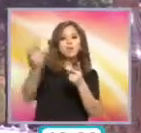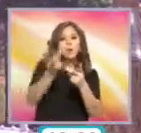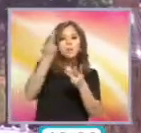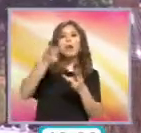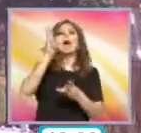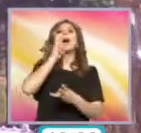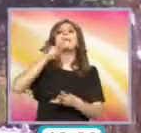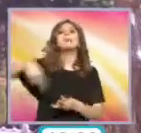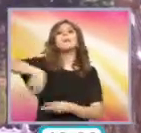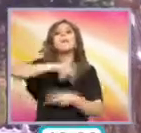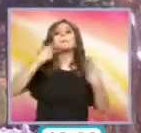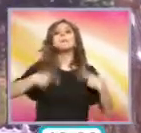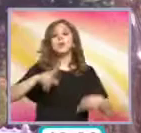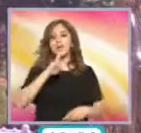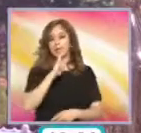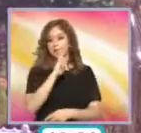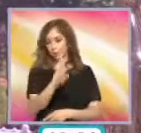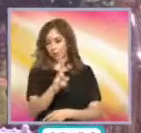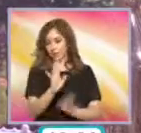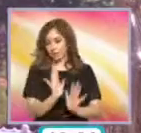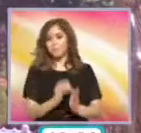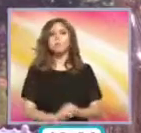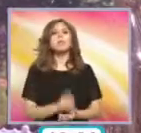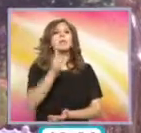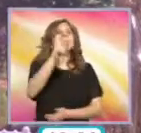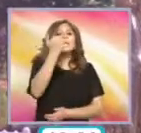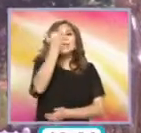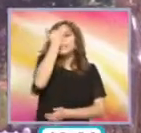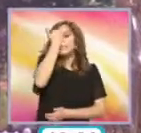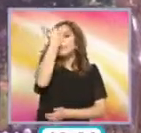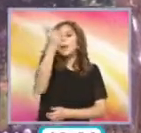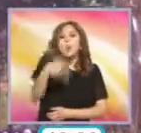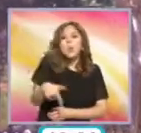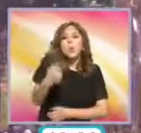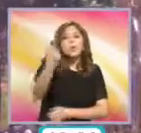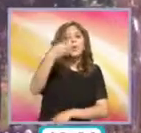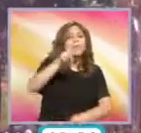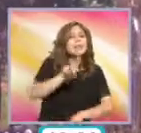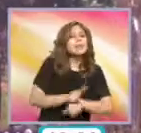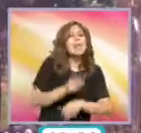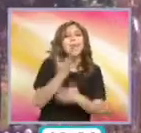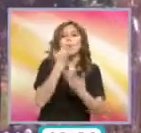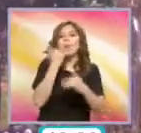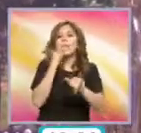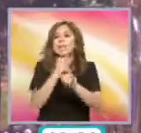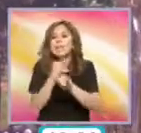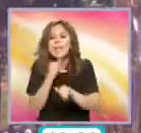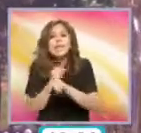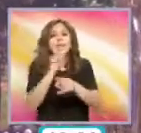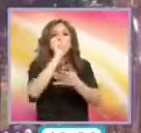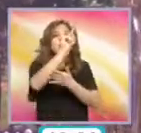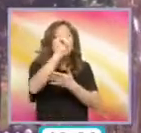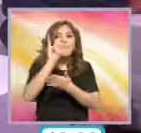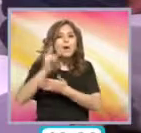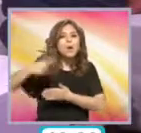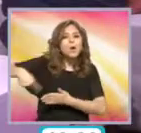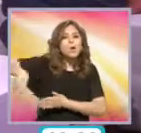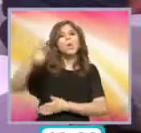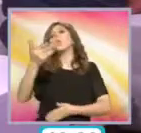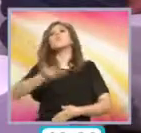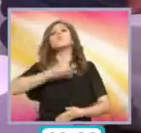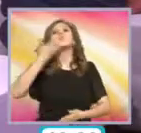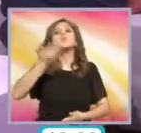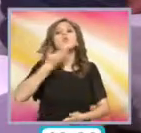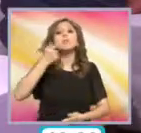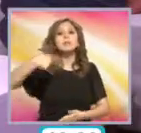aquí en tus ciudades. Buenísimo. ¿Se imaginan un día hoy sin Internet, con las aplicaciones y las actividades que hoy llevan a cabo? Ya